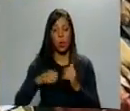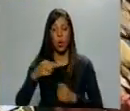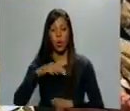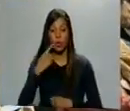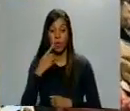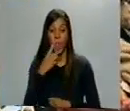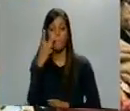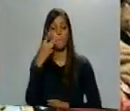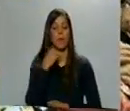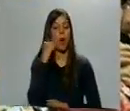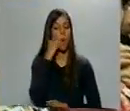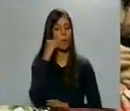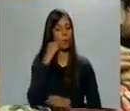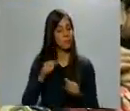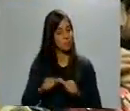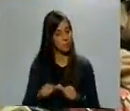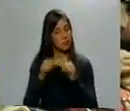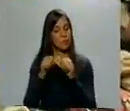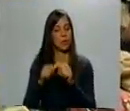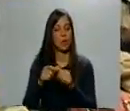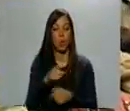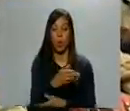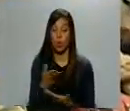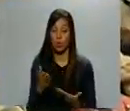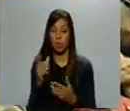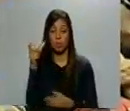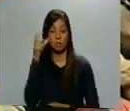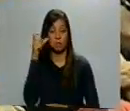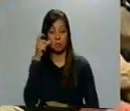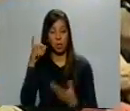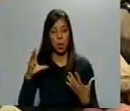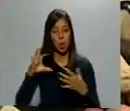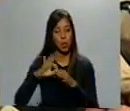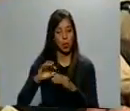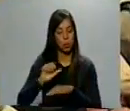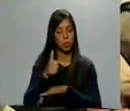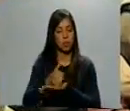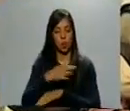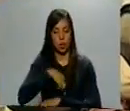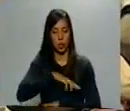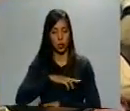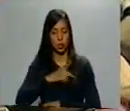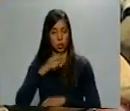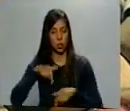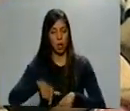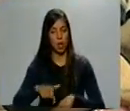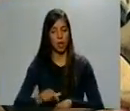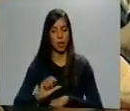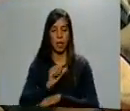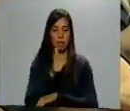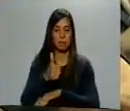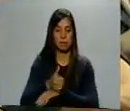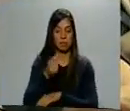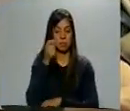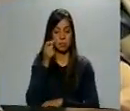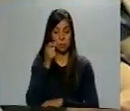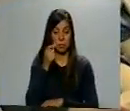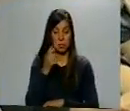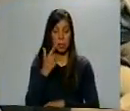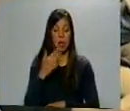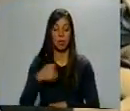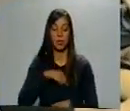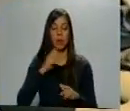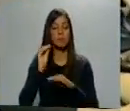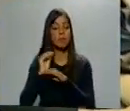crítica y convertirse en entes contralores junto a esta junta que será nombrada, esta junta liquidadora, para garantizar todos